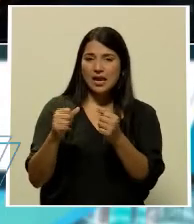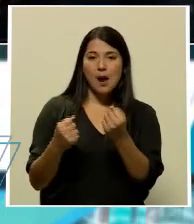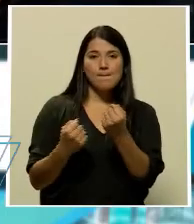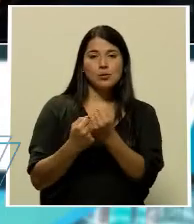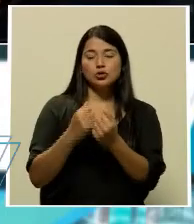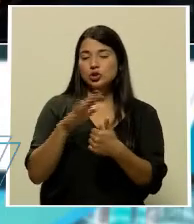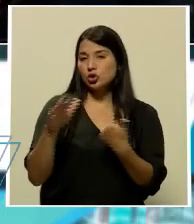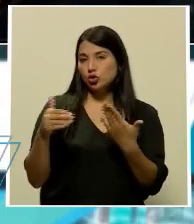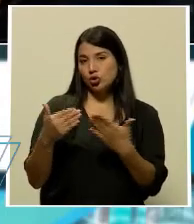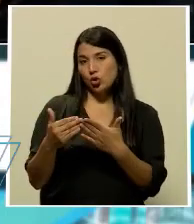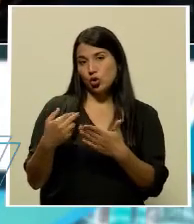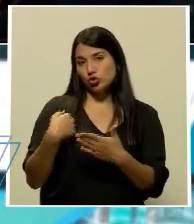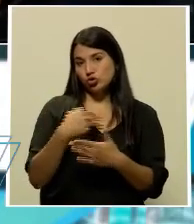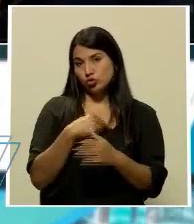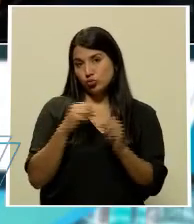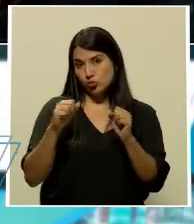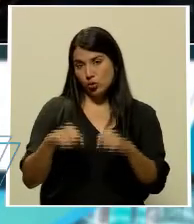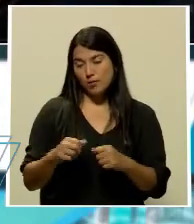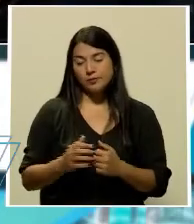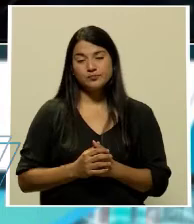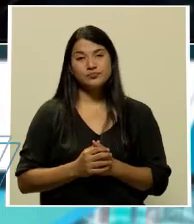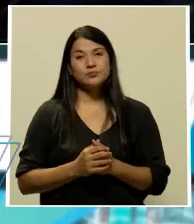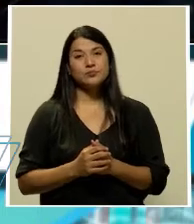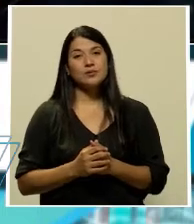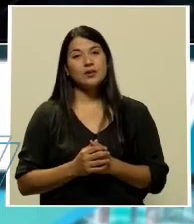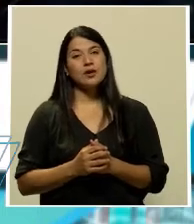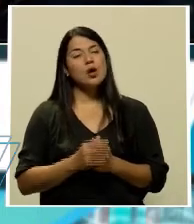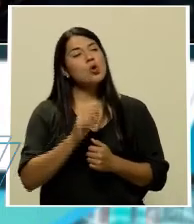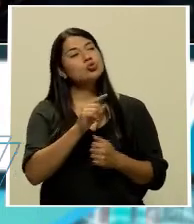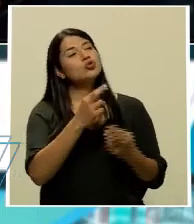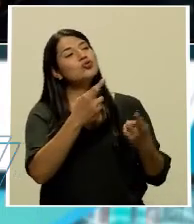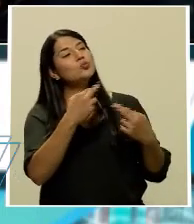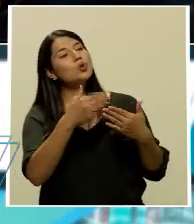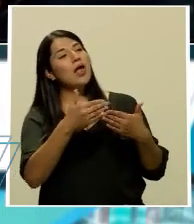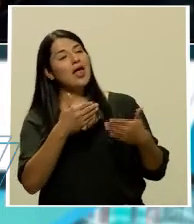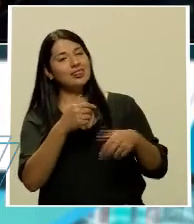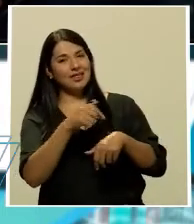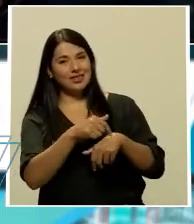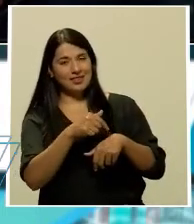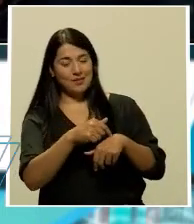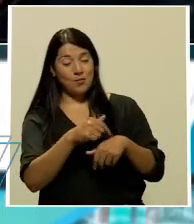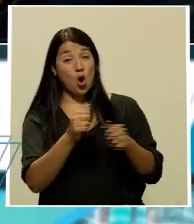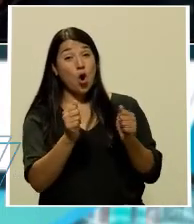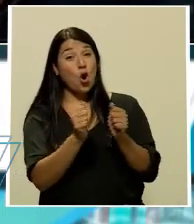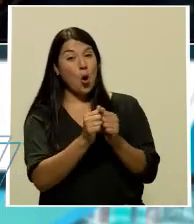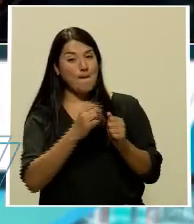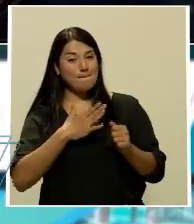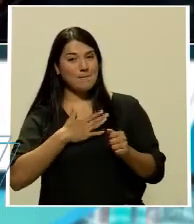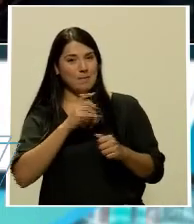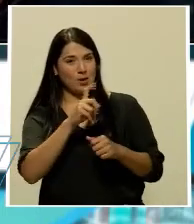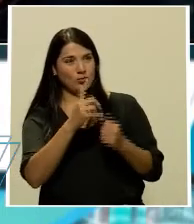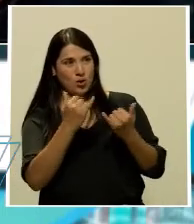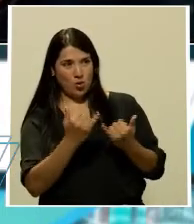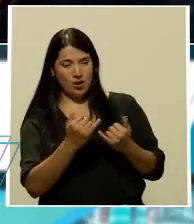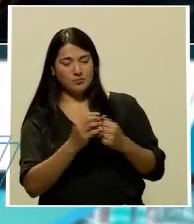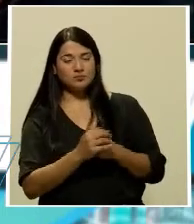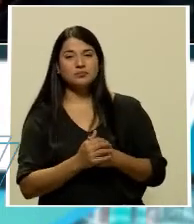en todo lo que esté a nuestro alcance. Justamente se me adelantó con la pregunta, pero la